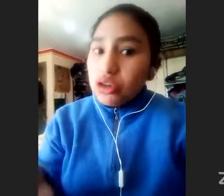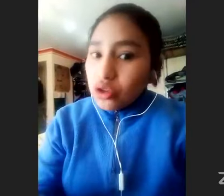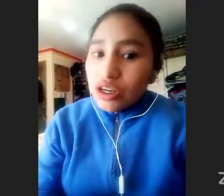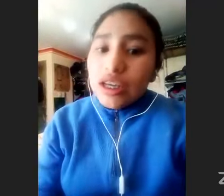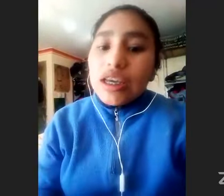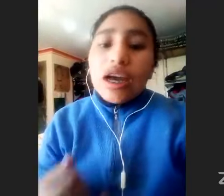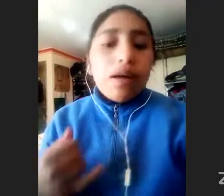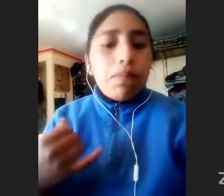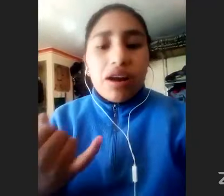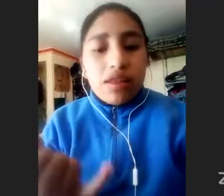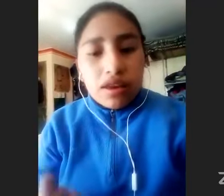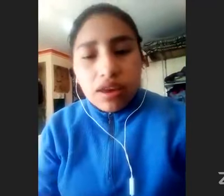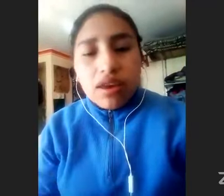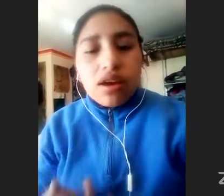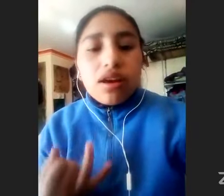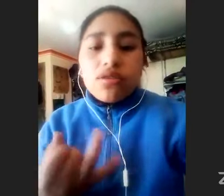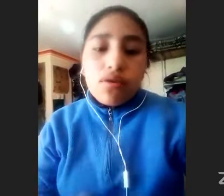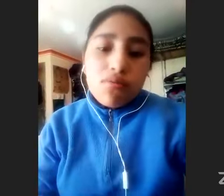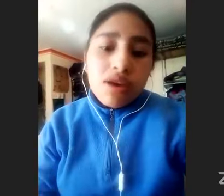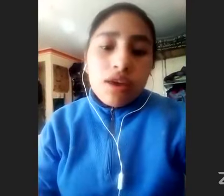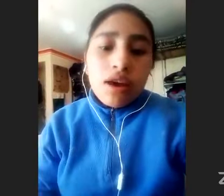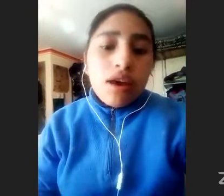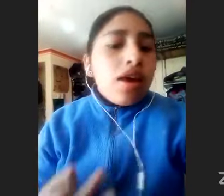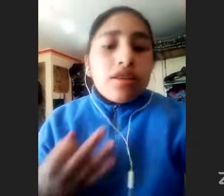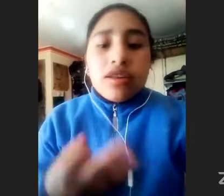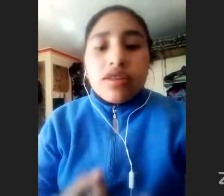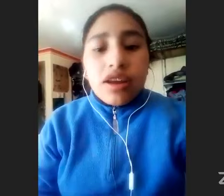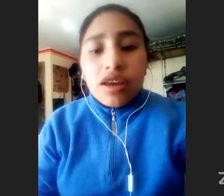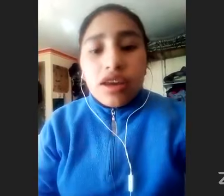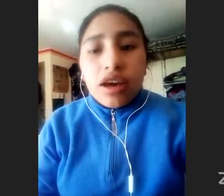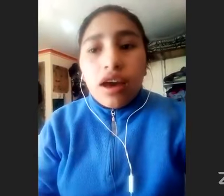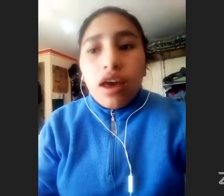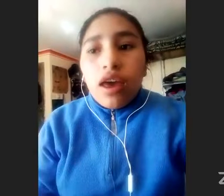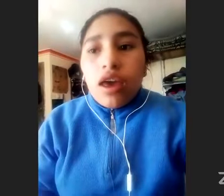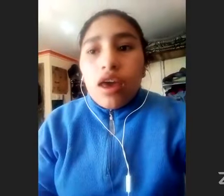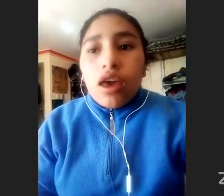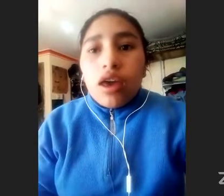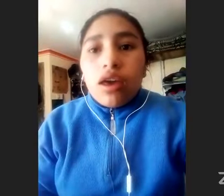bisutería panadería gastronomía sastrería